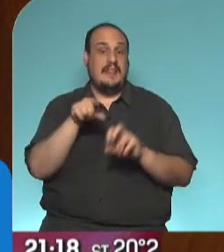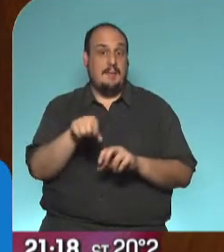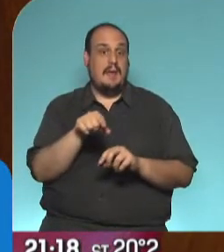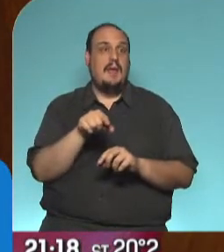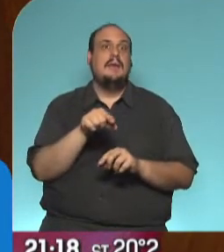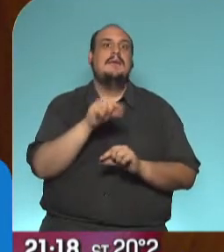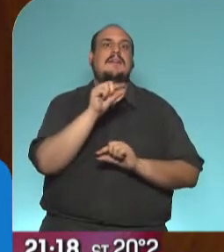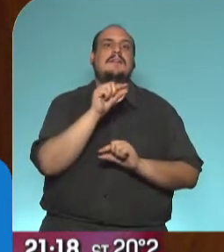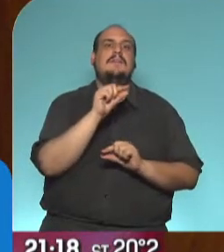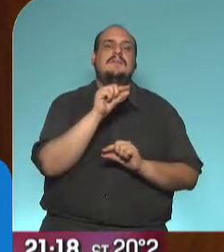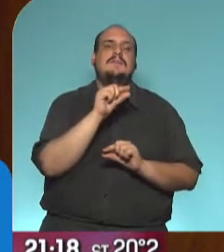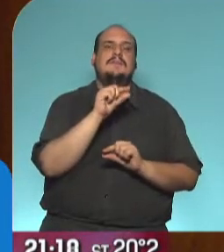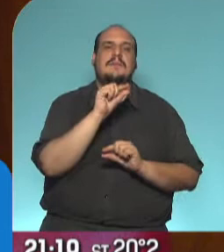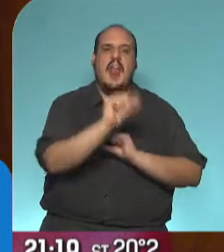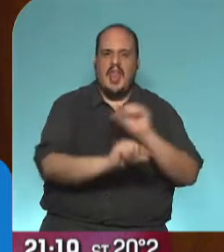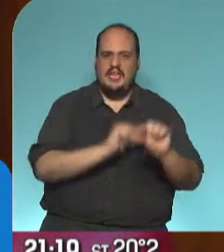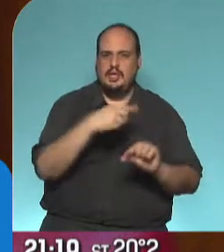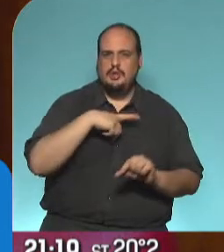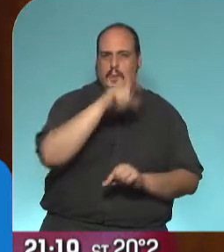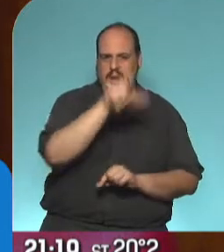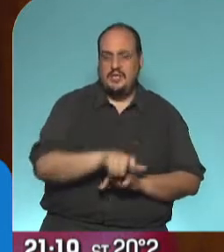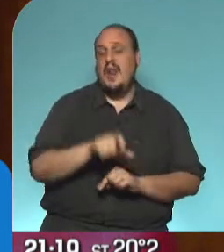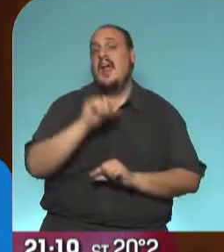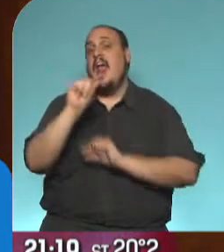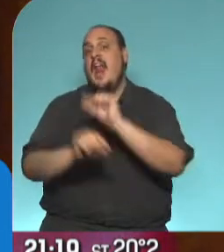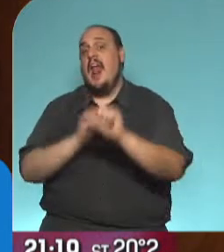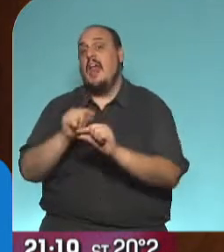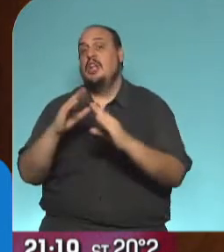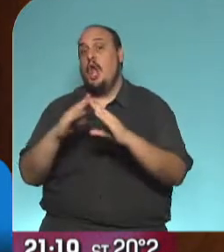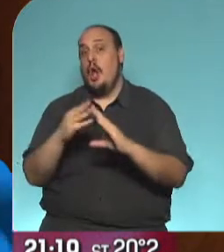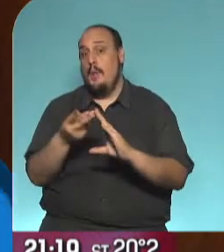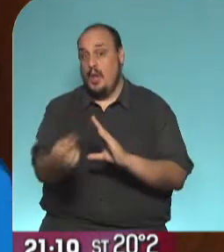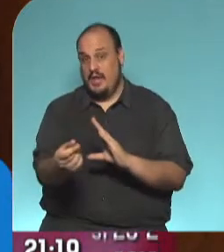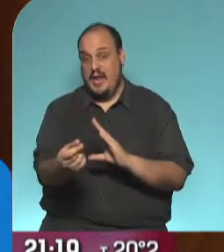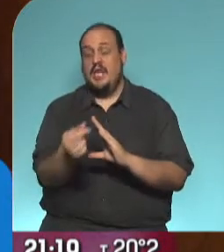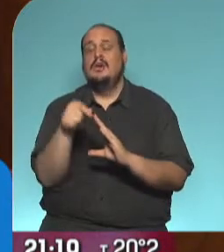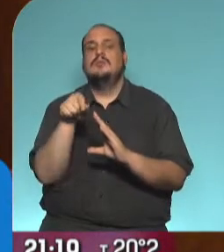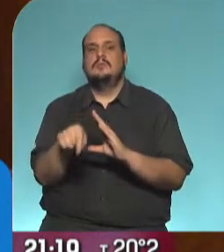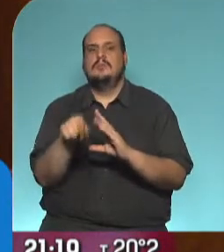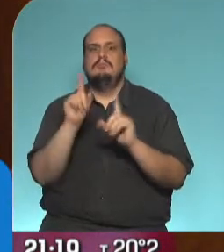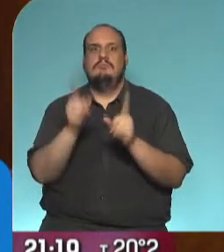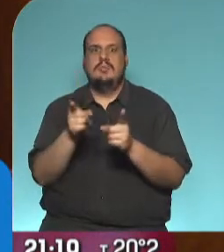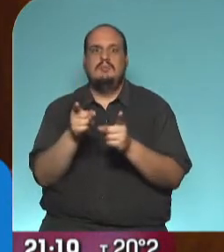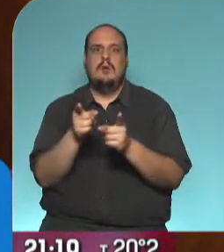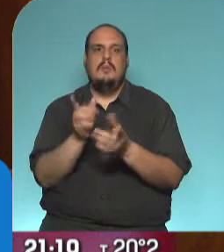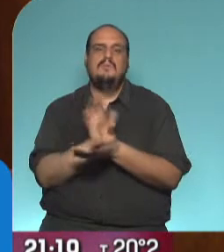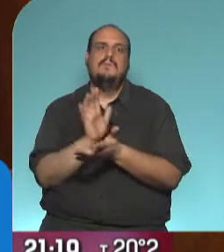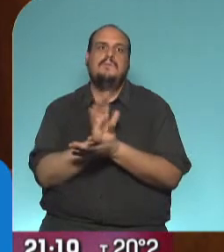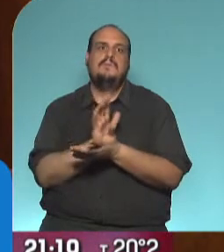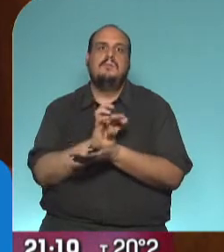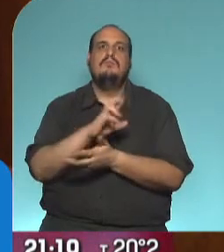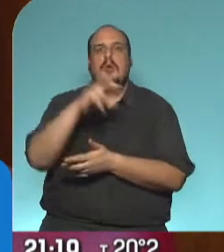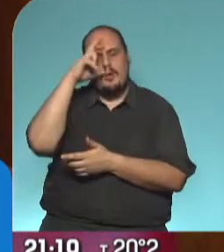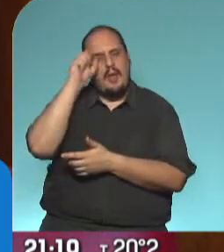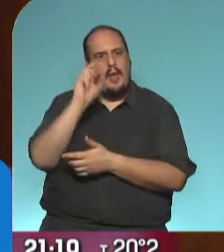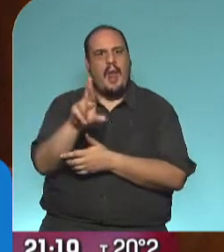créditos personales. En lo que se refiere a créditos hipotecarios, que es el otro fragmento, y donde volvemos a las líneas donde Procrear, la verdad que